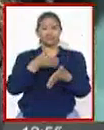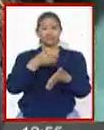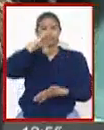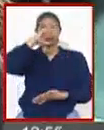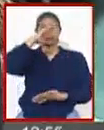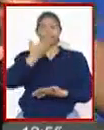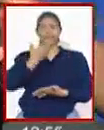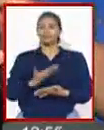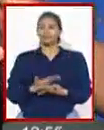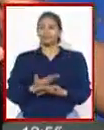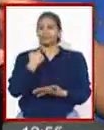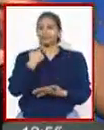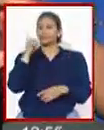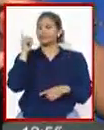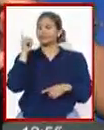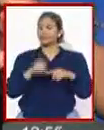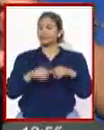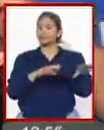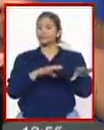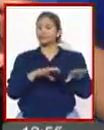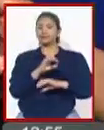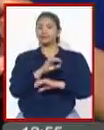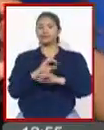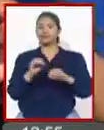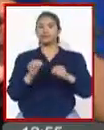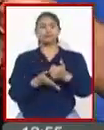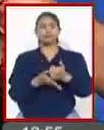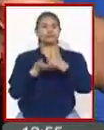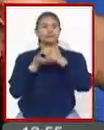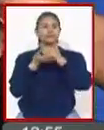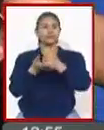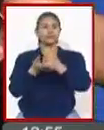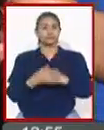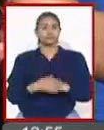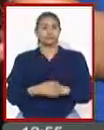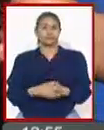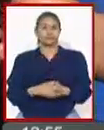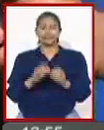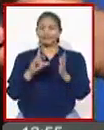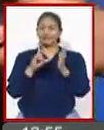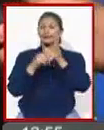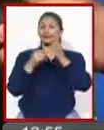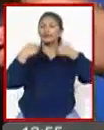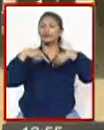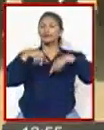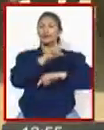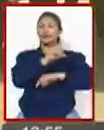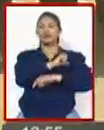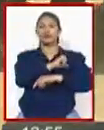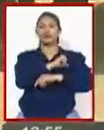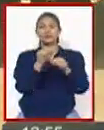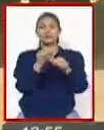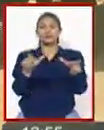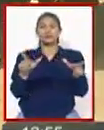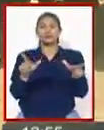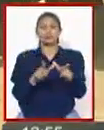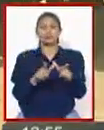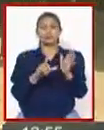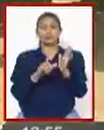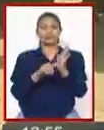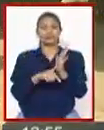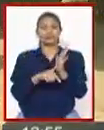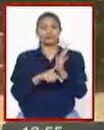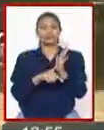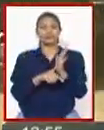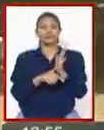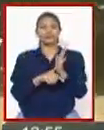allá, y me dijeron que no se podía hacer nada, pero ya me ayudaron, exacto, nos fuimos con los policías, todo de allá, y de allá lo sacaron a mi